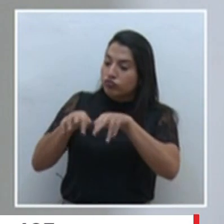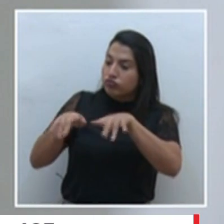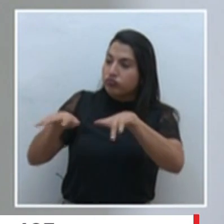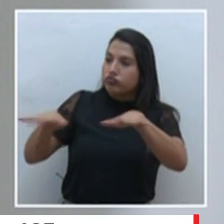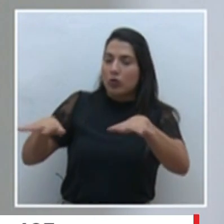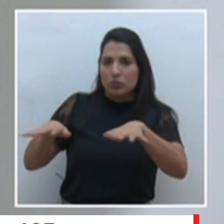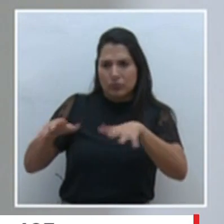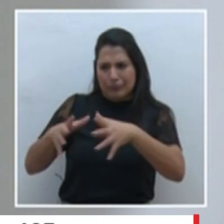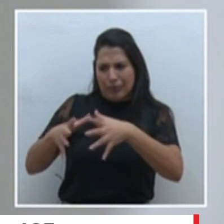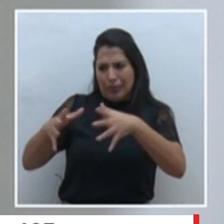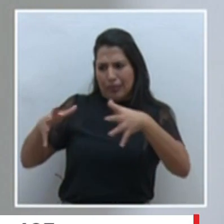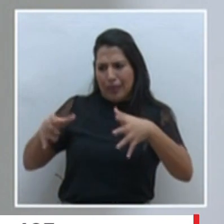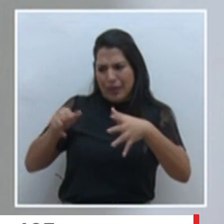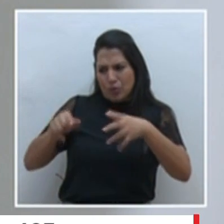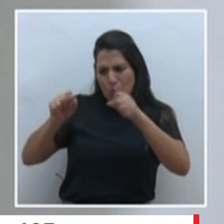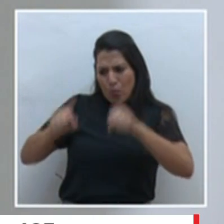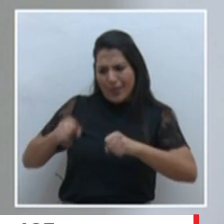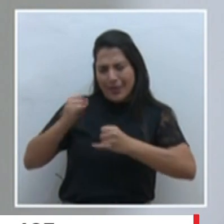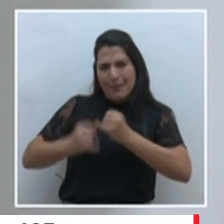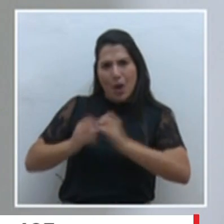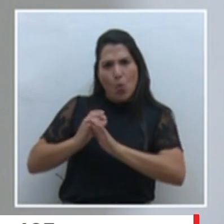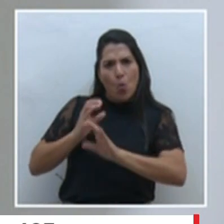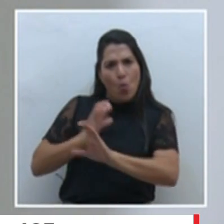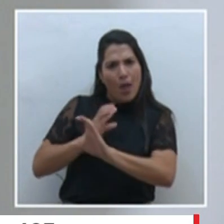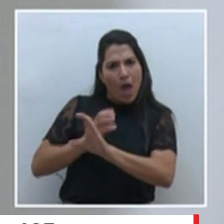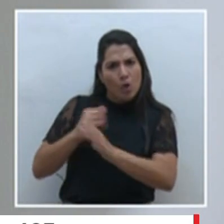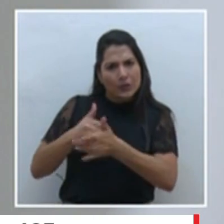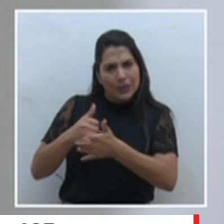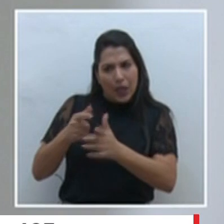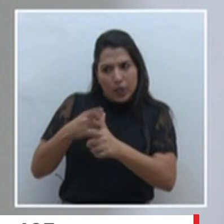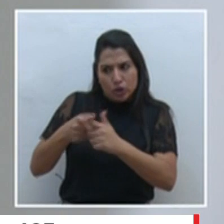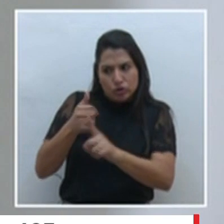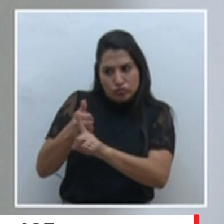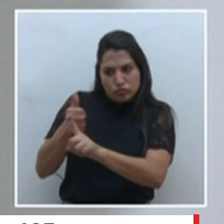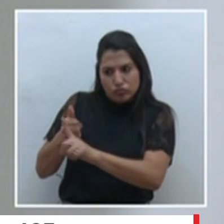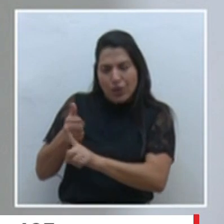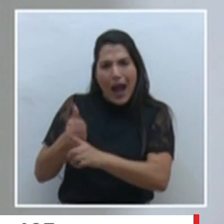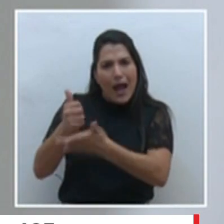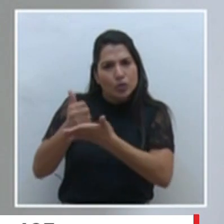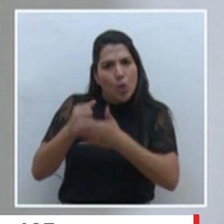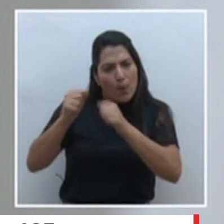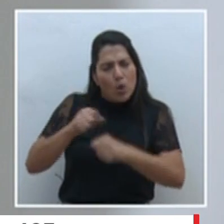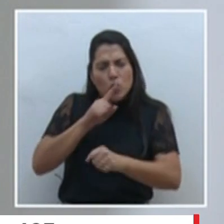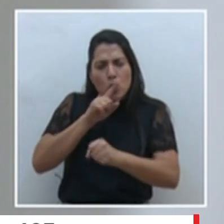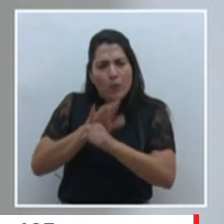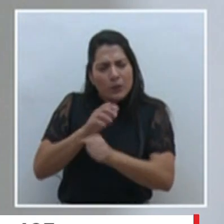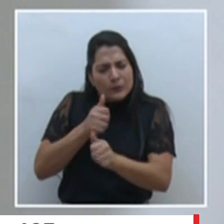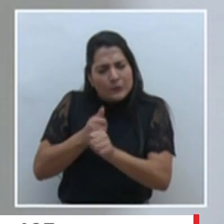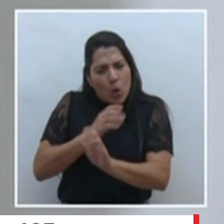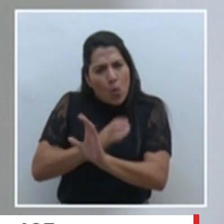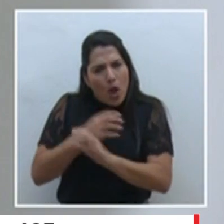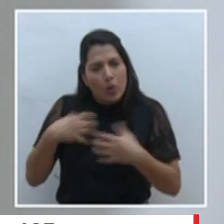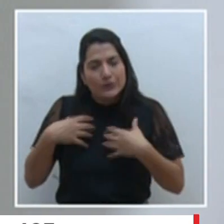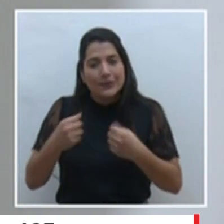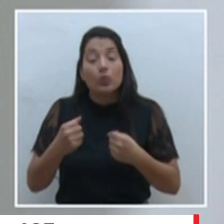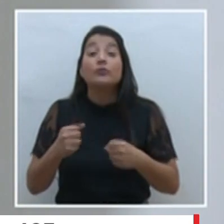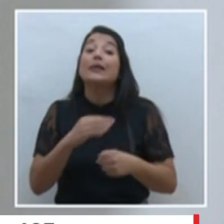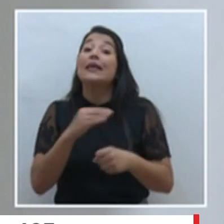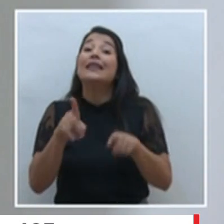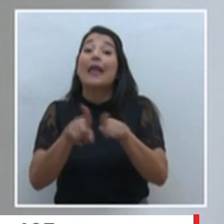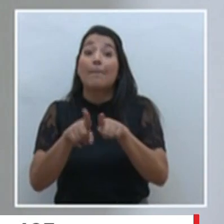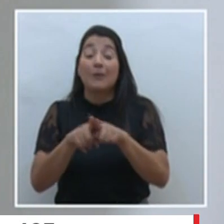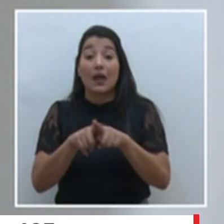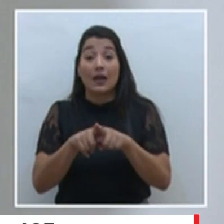intensivos, que ellos también colaboren, o sea, que nos ayuden a que se cumplan las medidas de restricción. Y con respecto al formato, pues en realidad es algo que también se ha analizado.